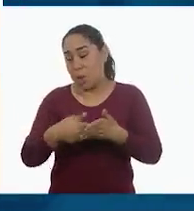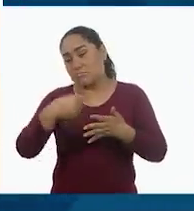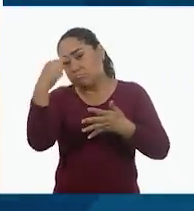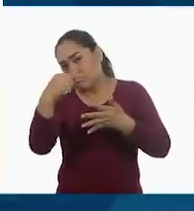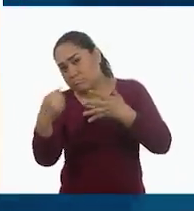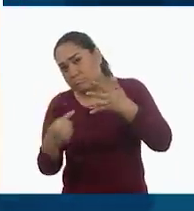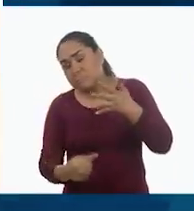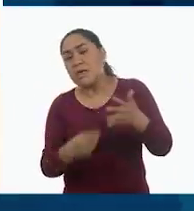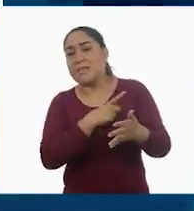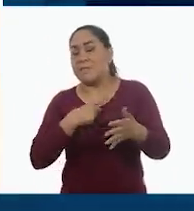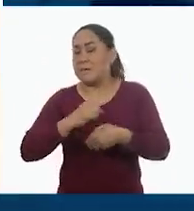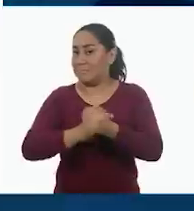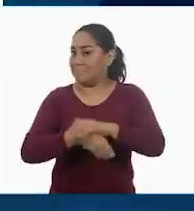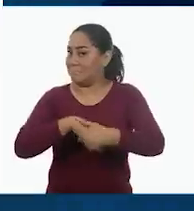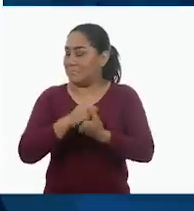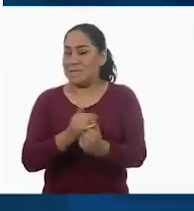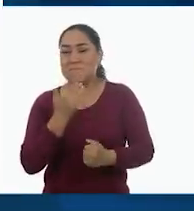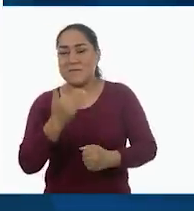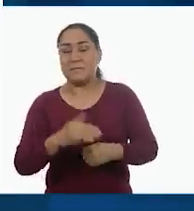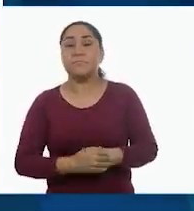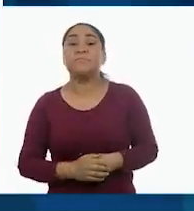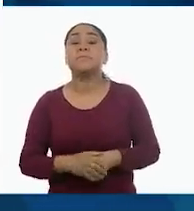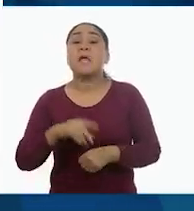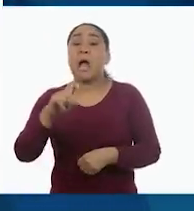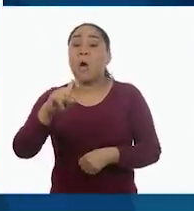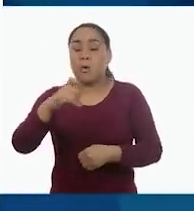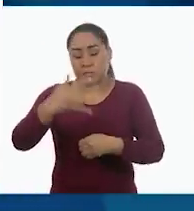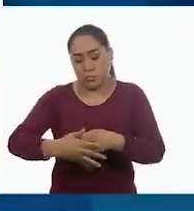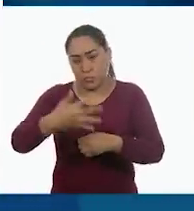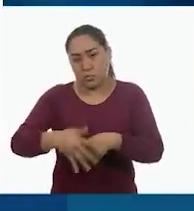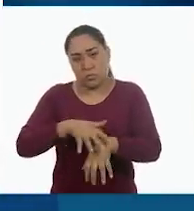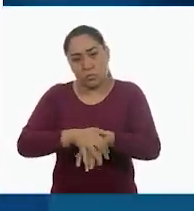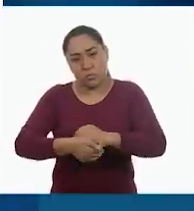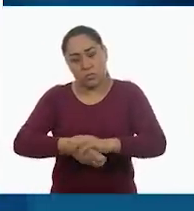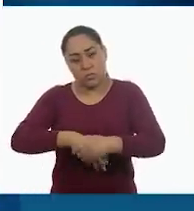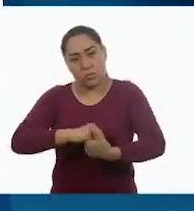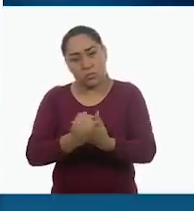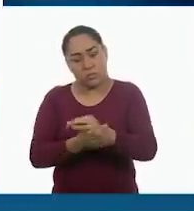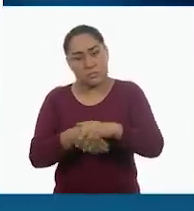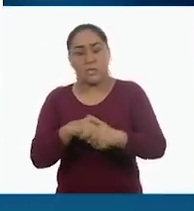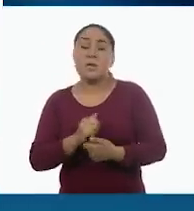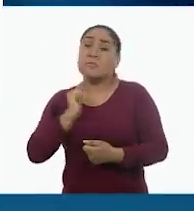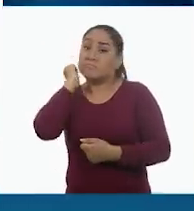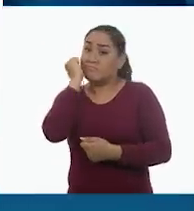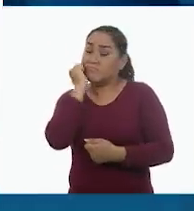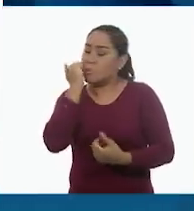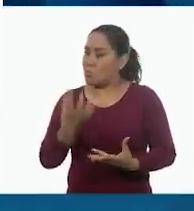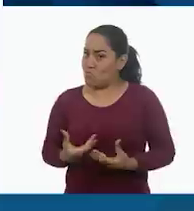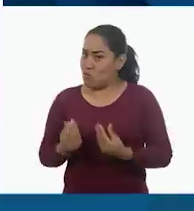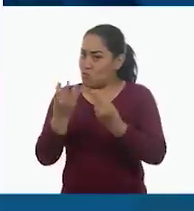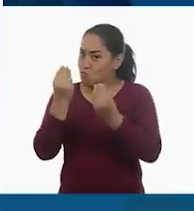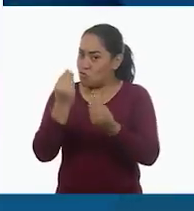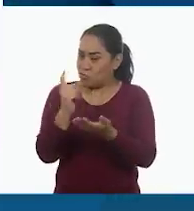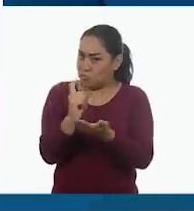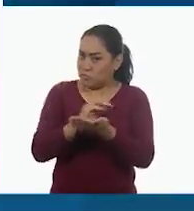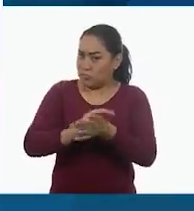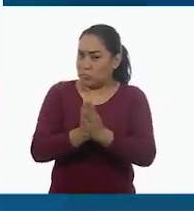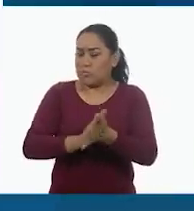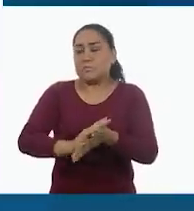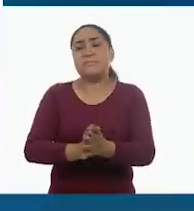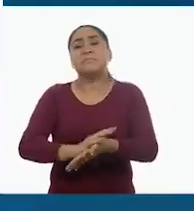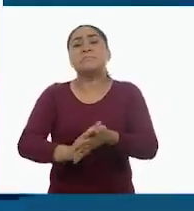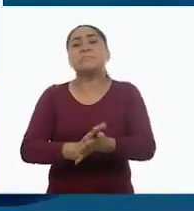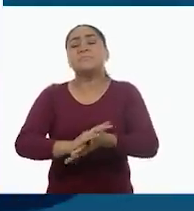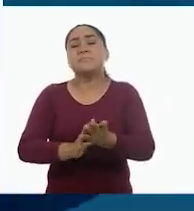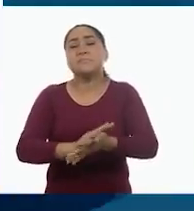hacerlo correctamente. Moja tus manos. Usa suficiente jabón. Frota tus palmas una